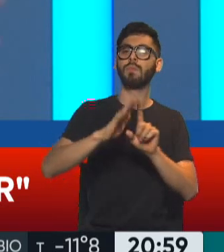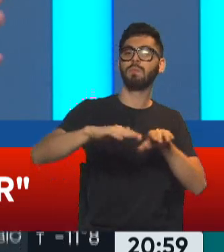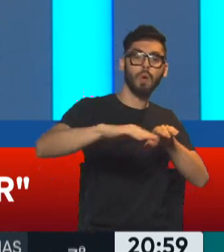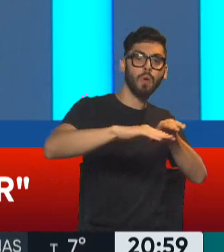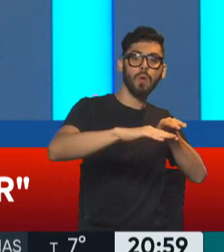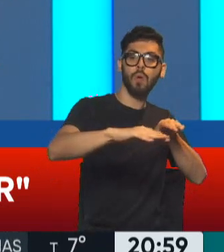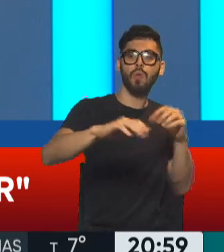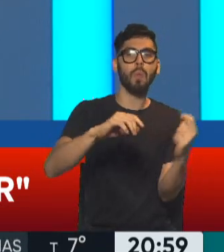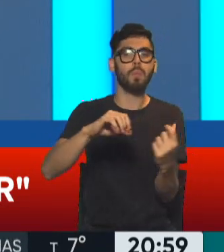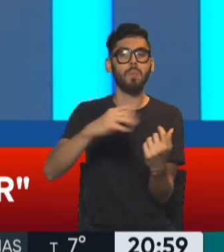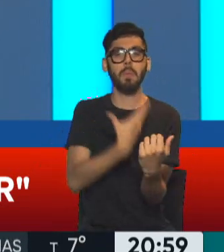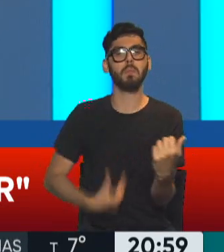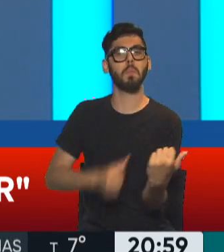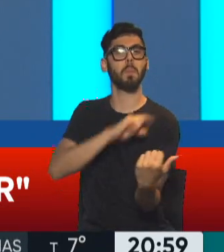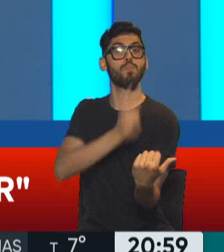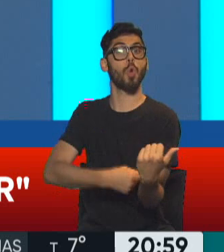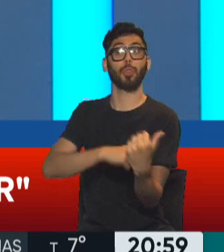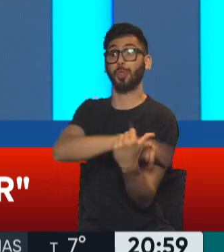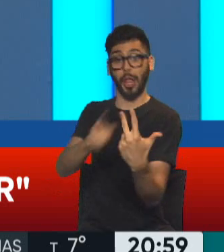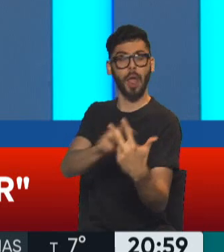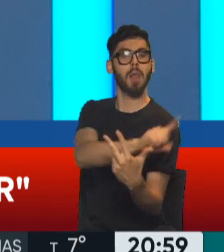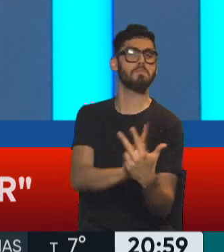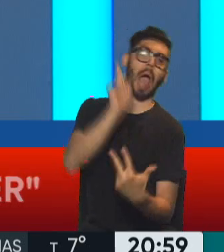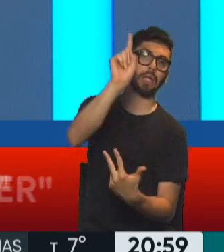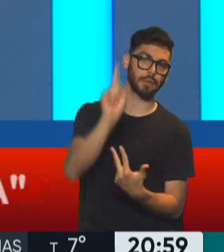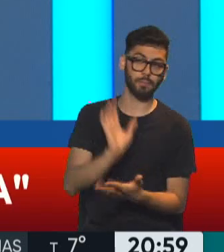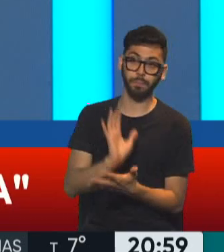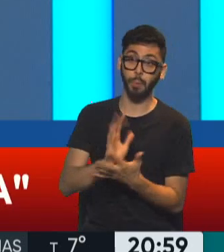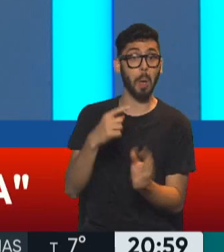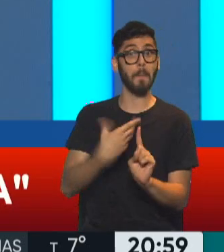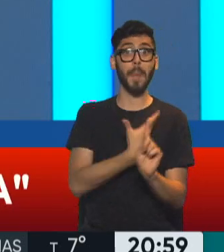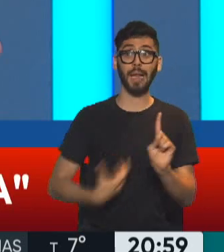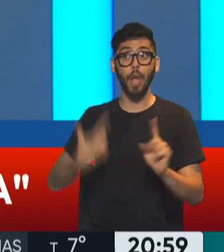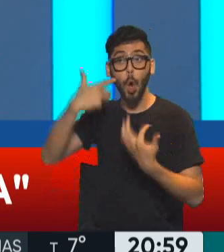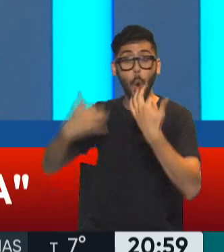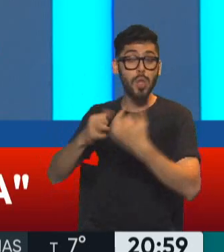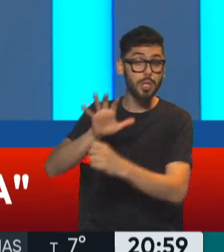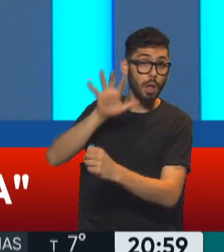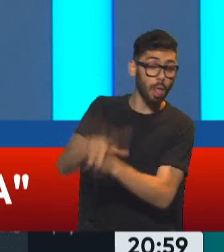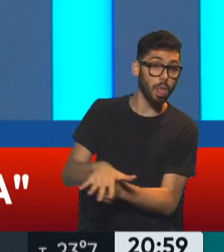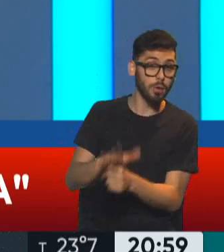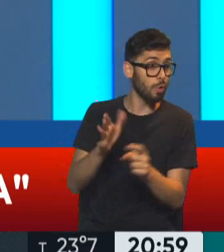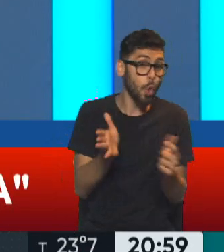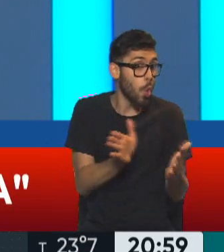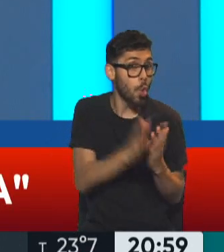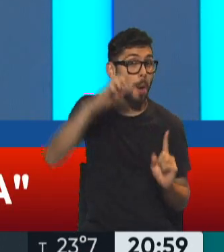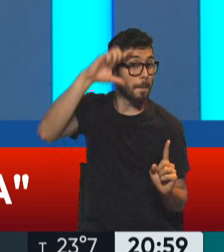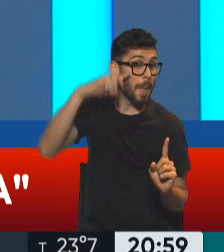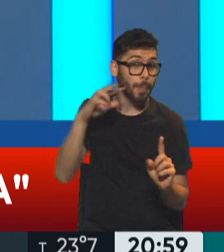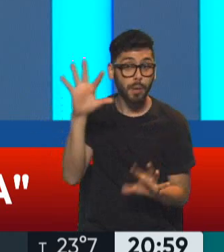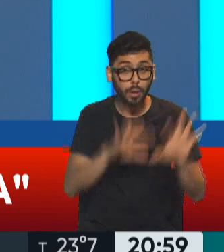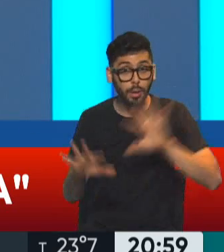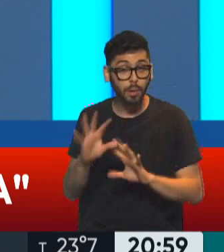cualquiera de los tres poderes del Estado. Cuando fue presidente, quiso obviamente pisotear la justicia y desde el momento uno hicieron con Pepín Rodríguez Simón lo que vimos. Ellos